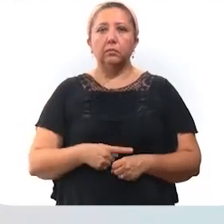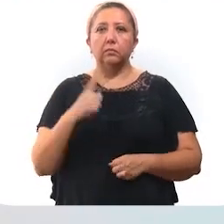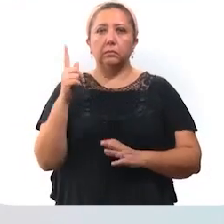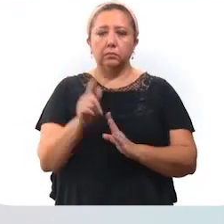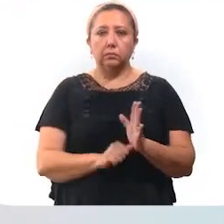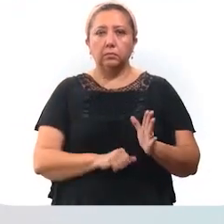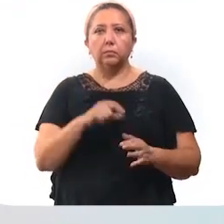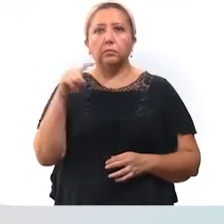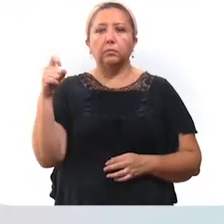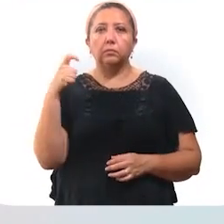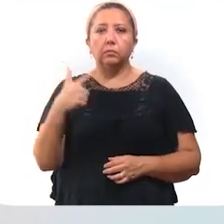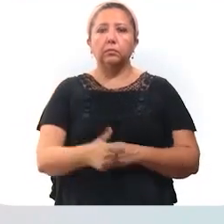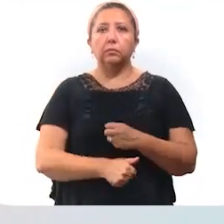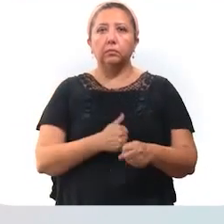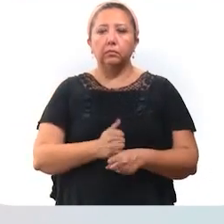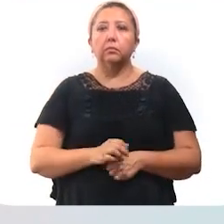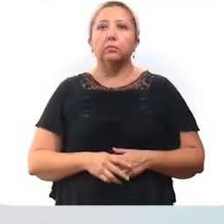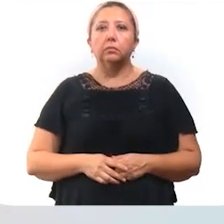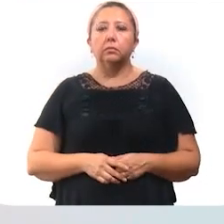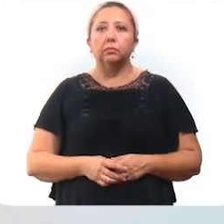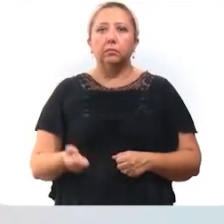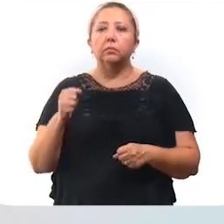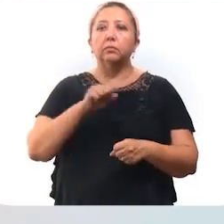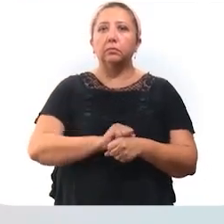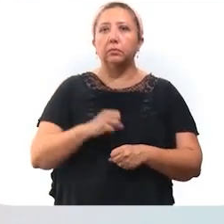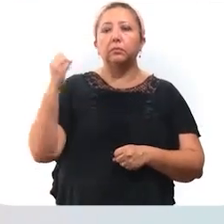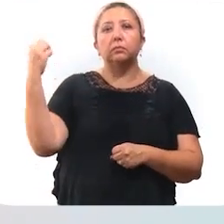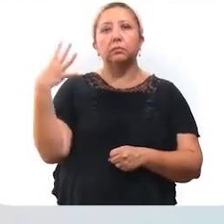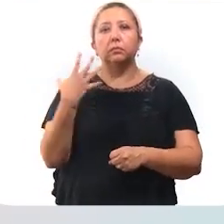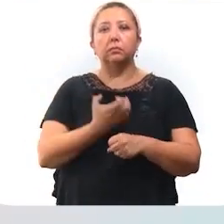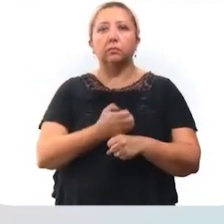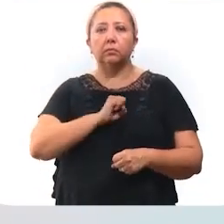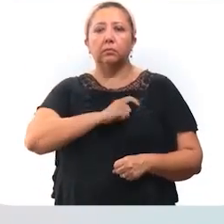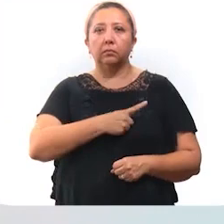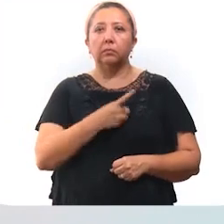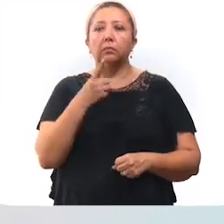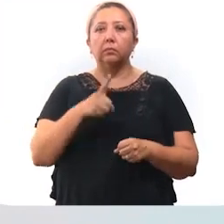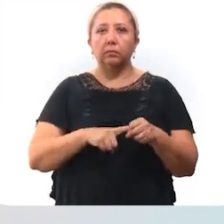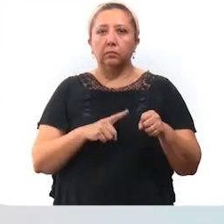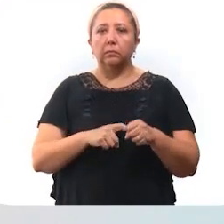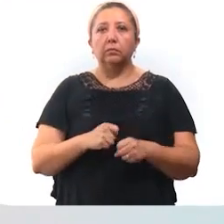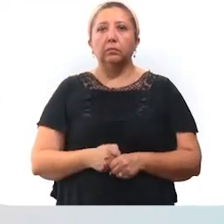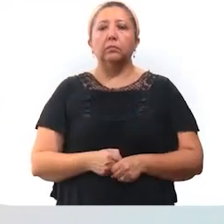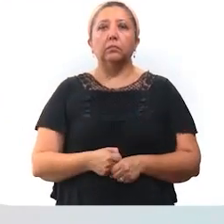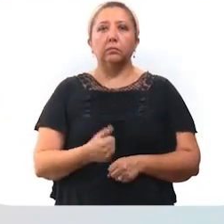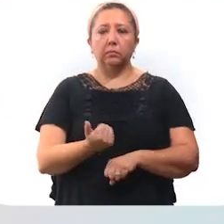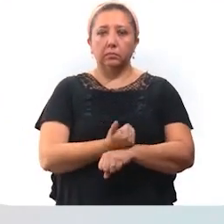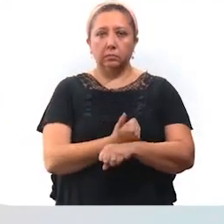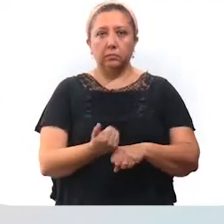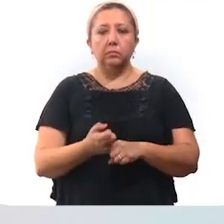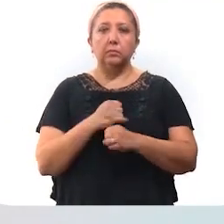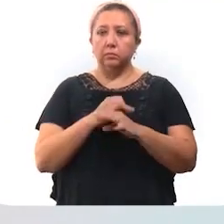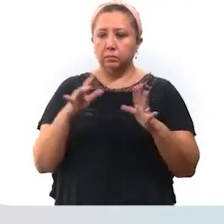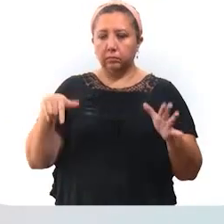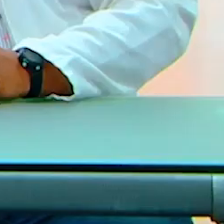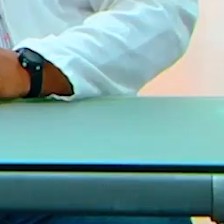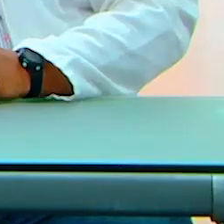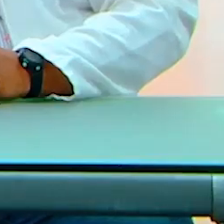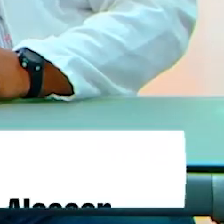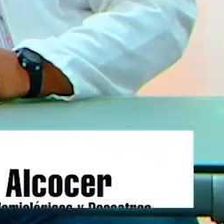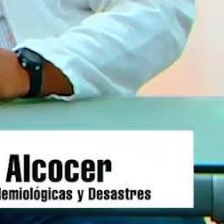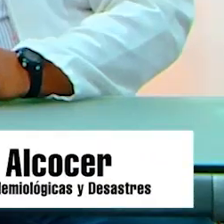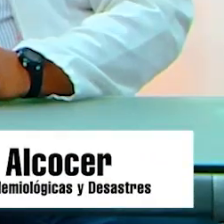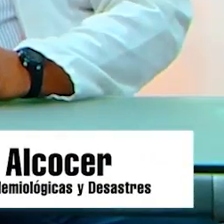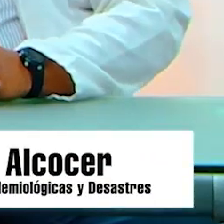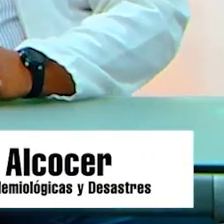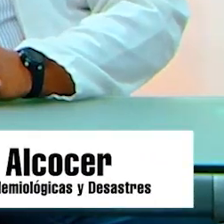los casos es de 1 mes a 107 años. Los indicadores semanales del Semáforo Estatal de Salud marcan color amarillo. Hasta aquí el reporte químico.